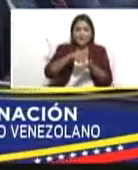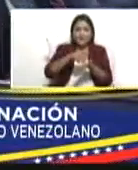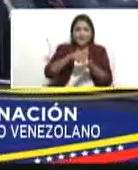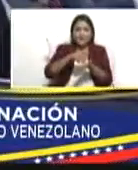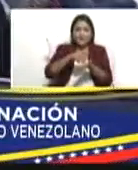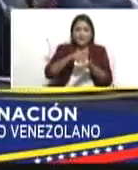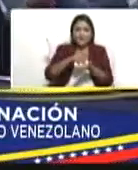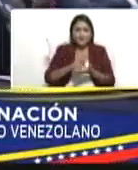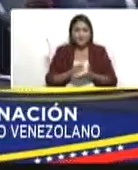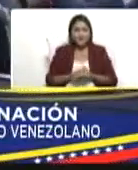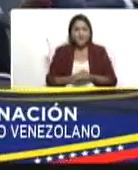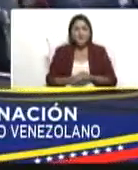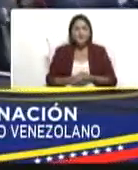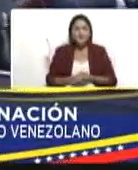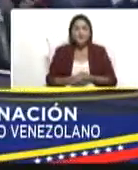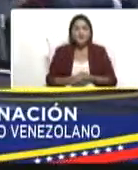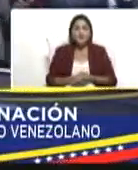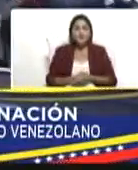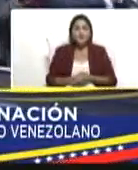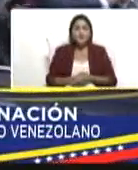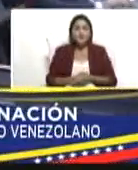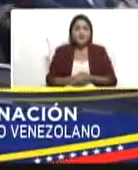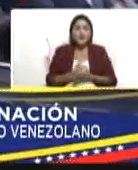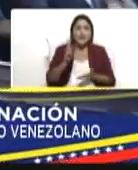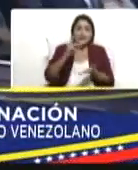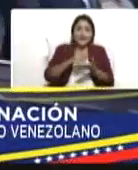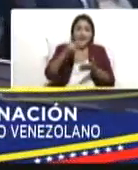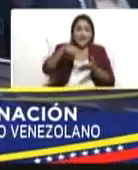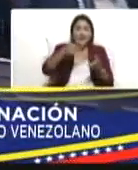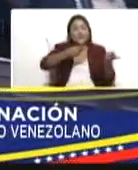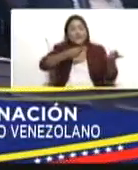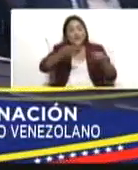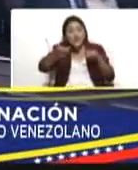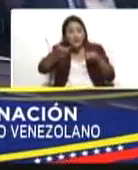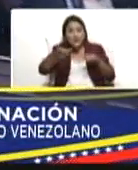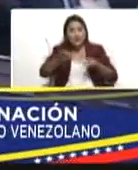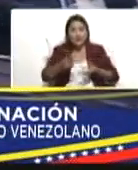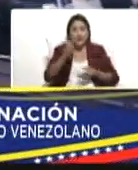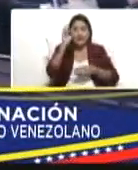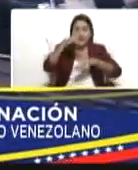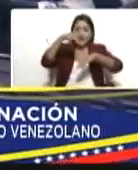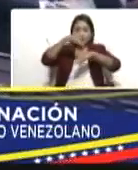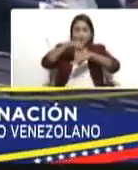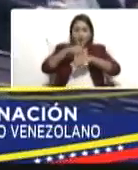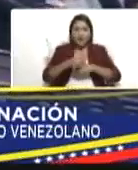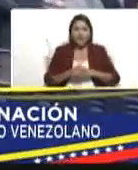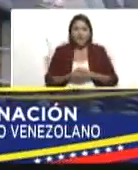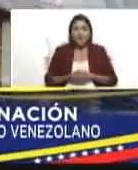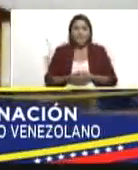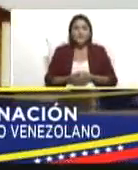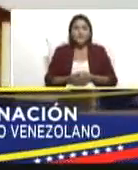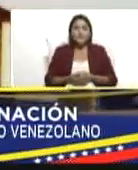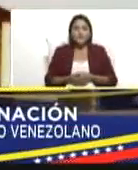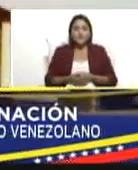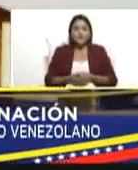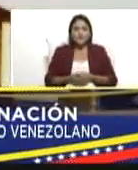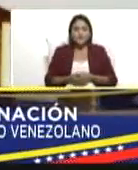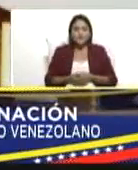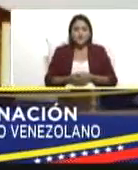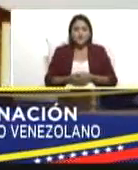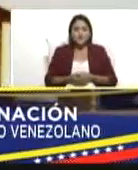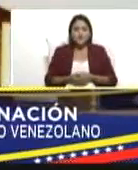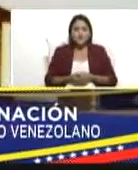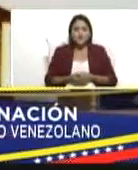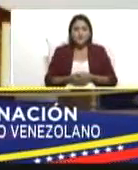estares y atender esta invitación constitucional de la asamblea nacional en